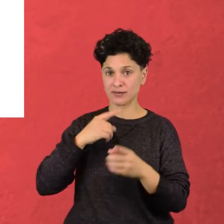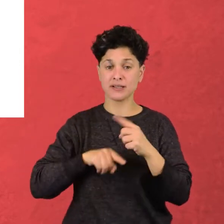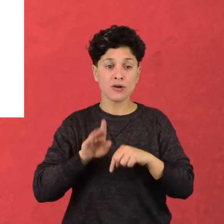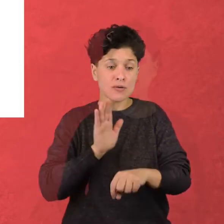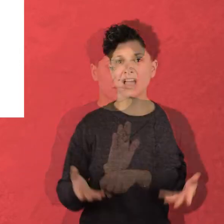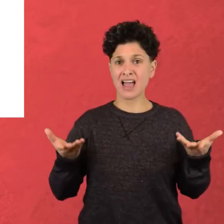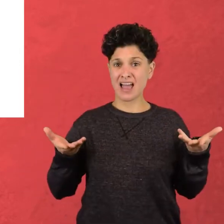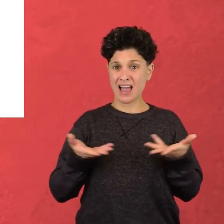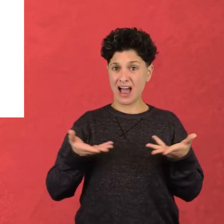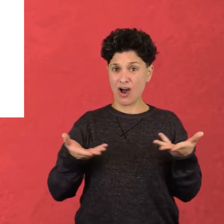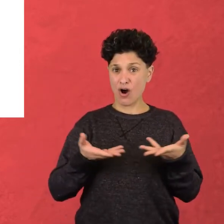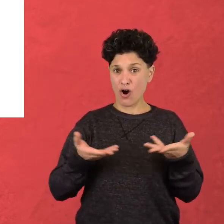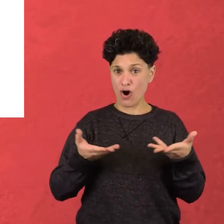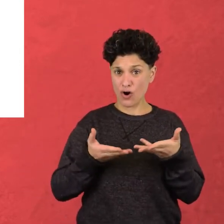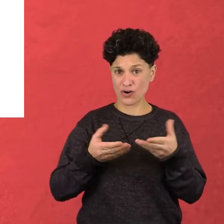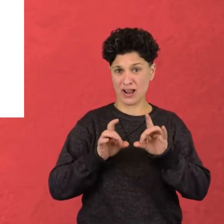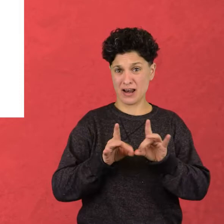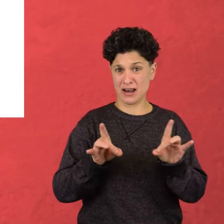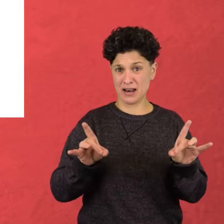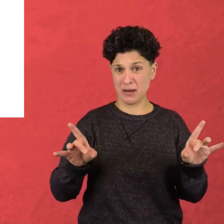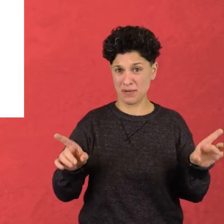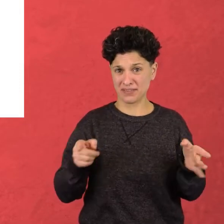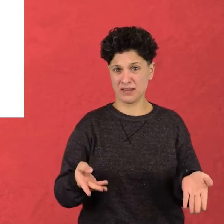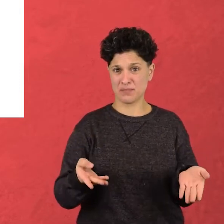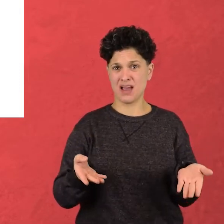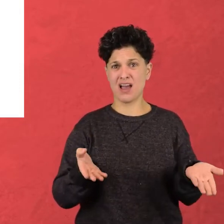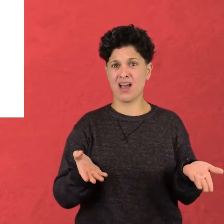más ahora en la pandemia, fíjense hasta el punto que ha llegado